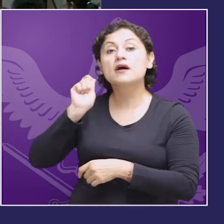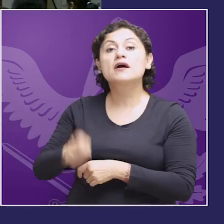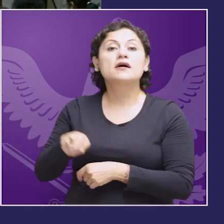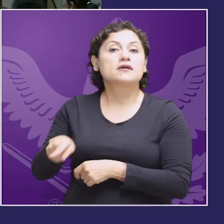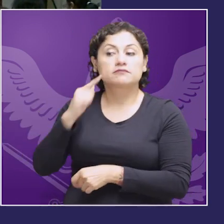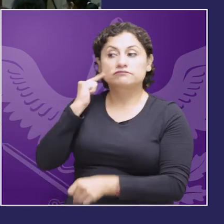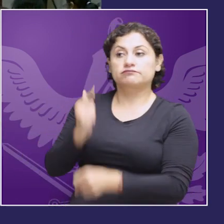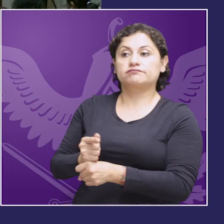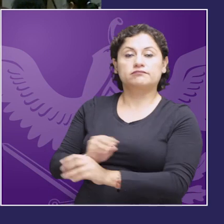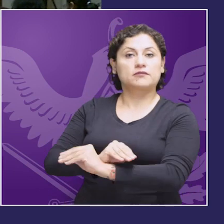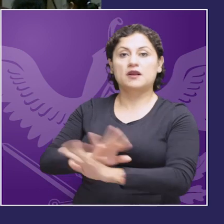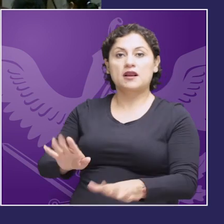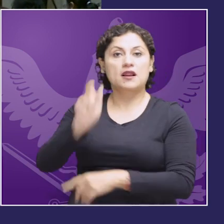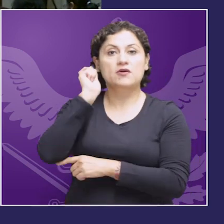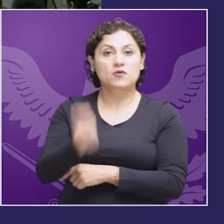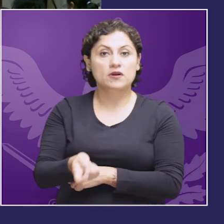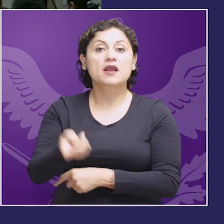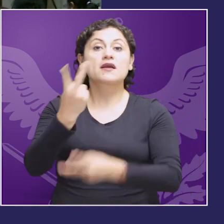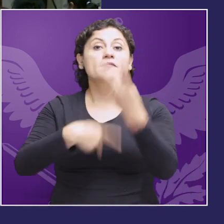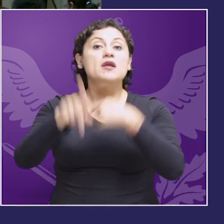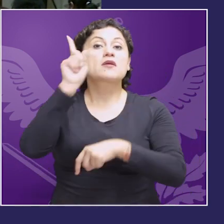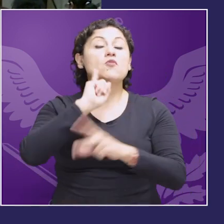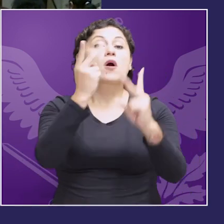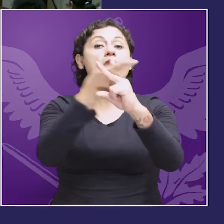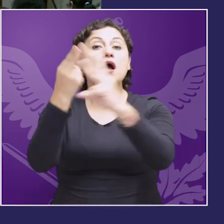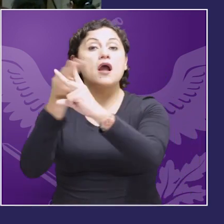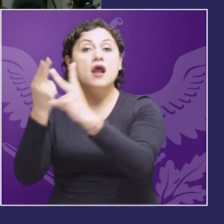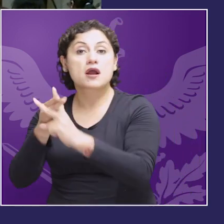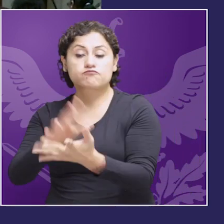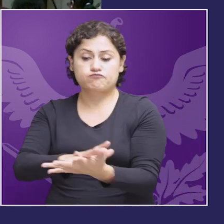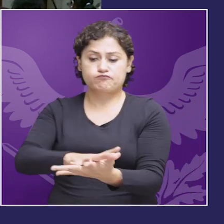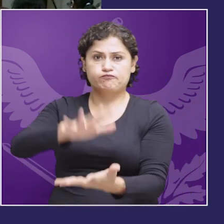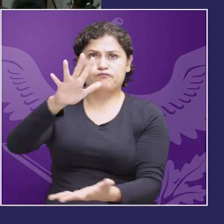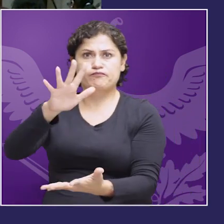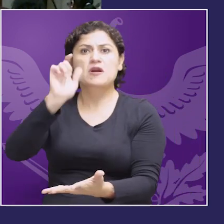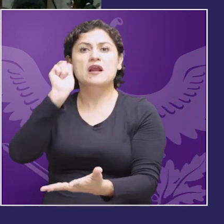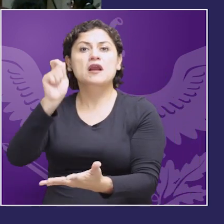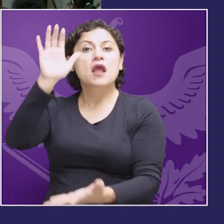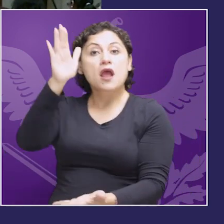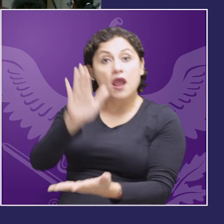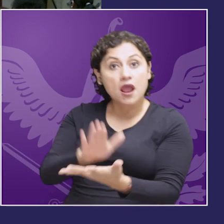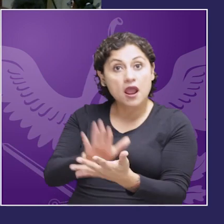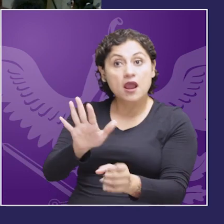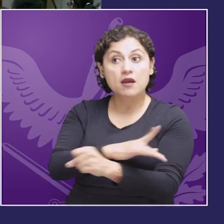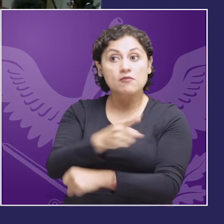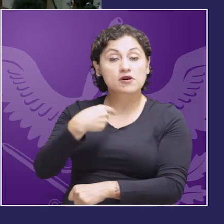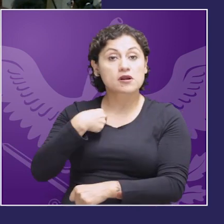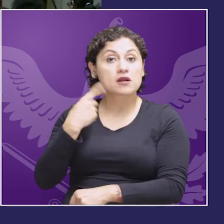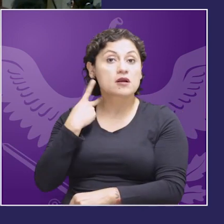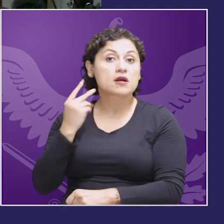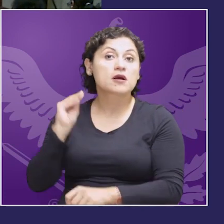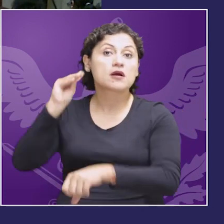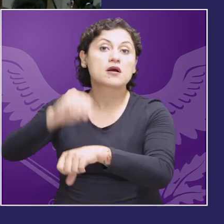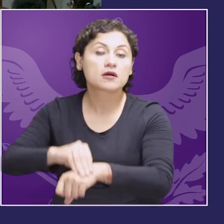2017, en base a información de 21 países de América Central y América del Sur, evidenció lo que para todos es más o menos